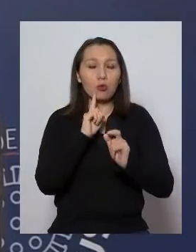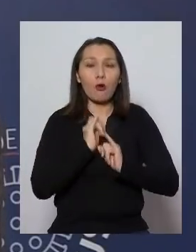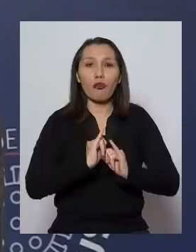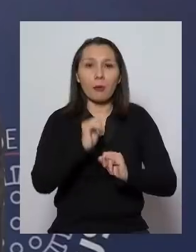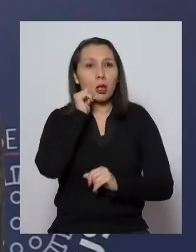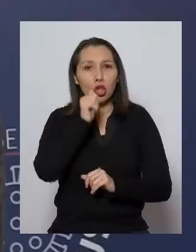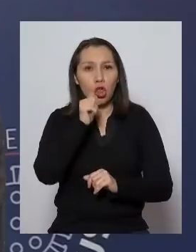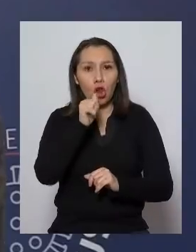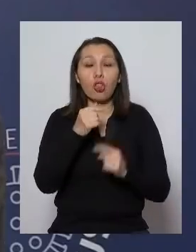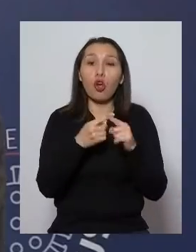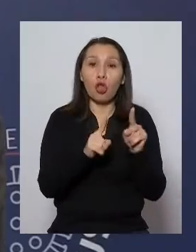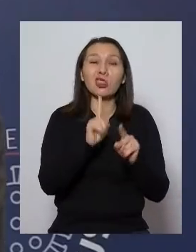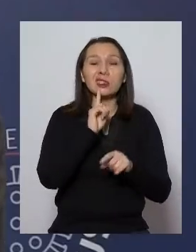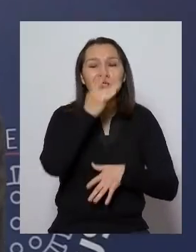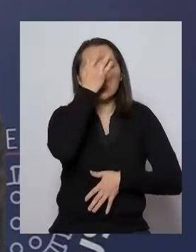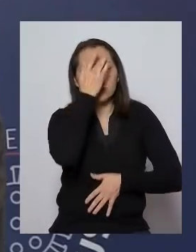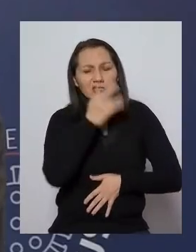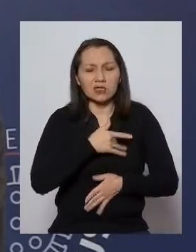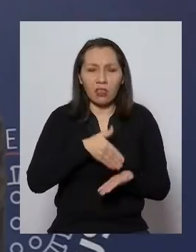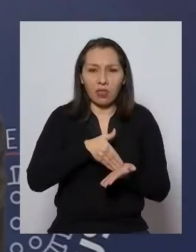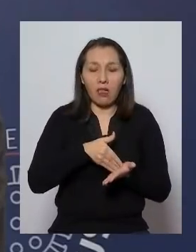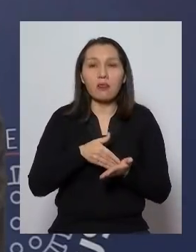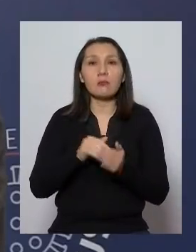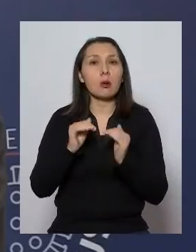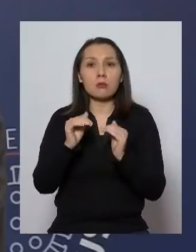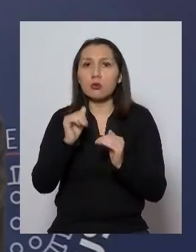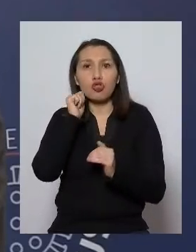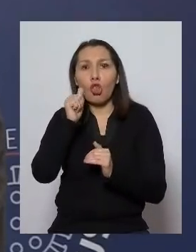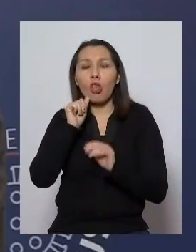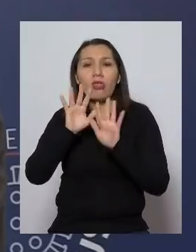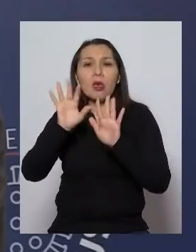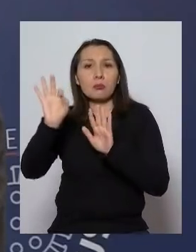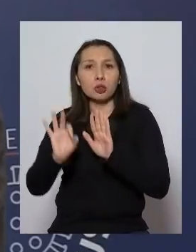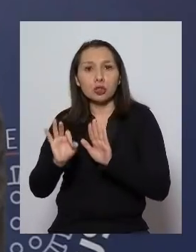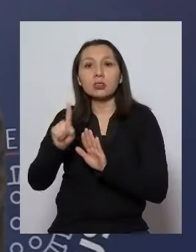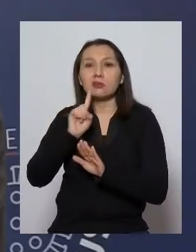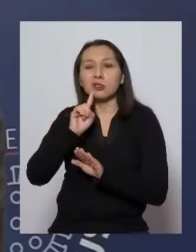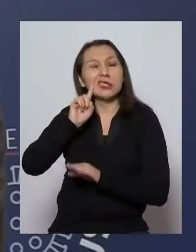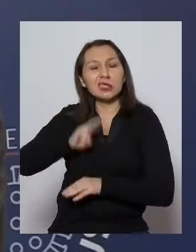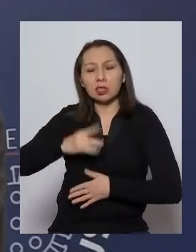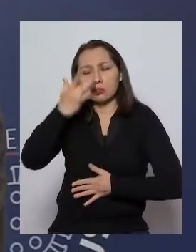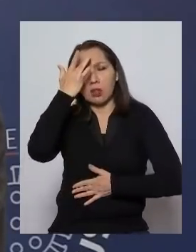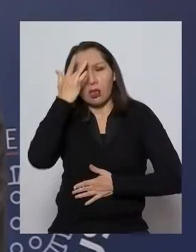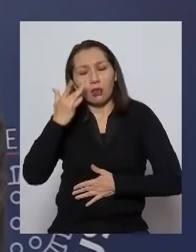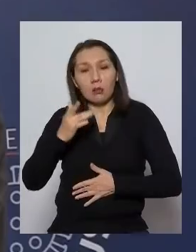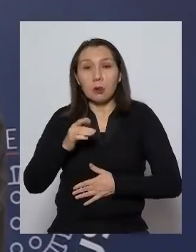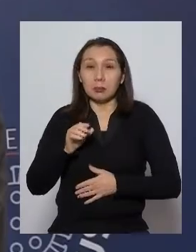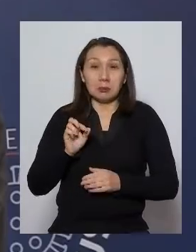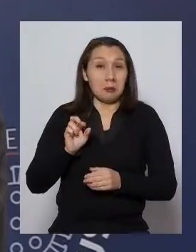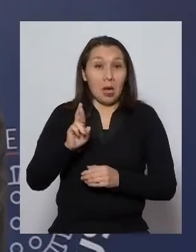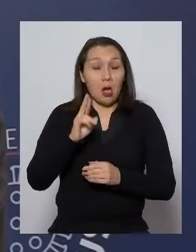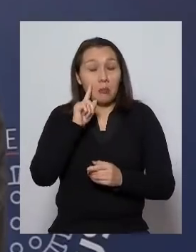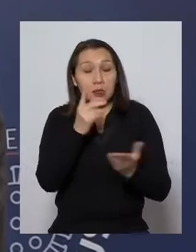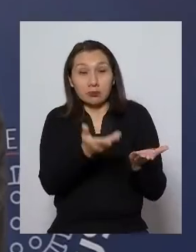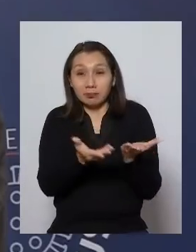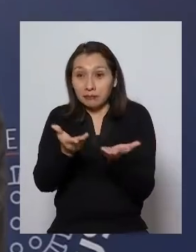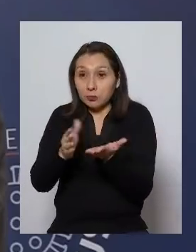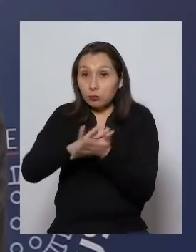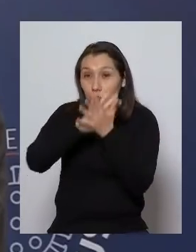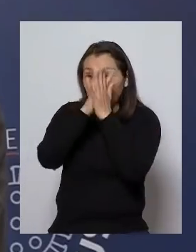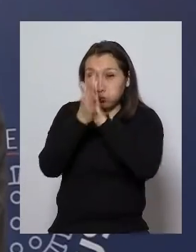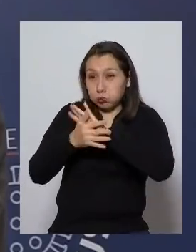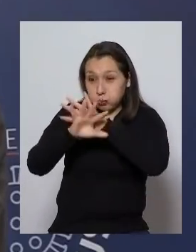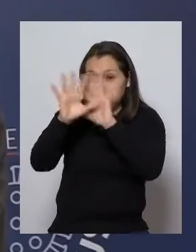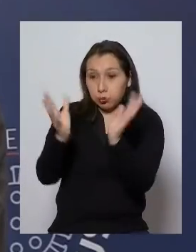informamos todos los días, un número que se mantiene muy estable y en el escenario más extremo de grandes poblaciones en el